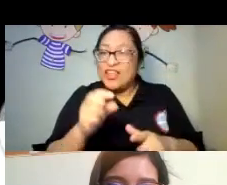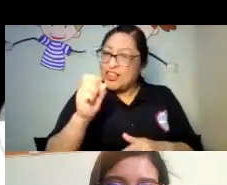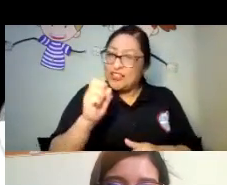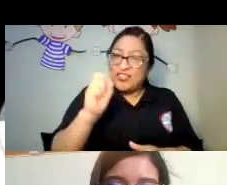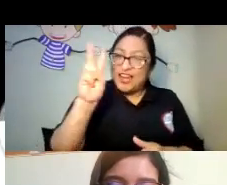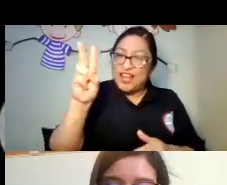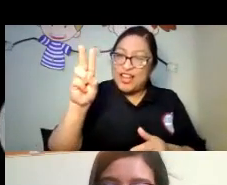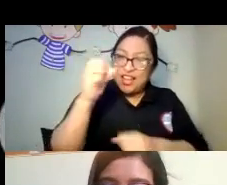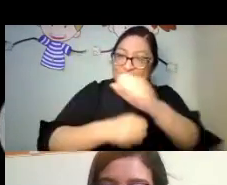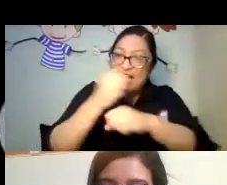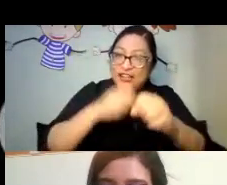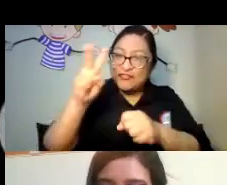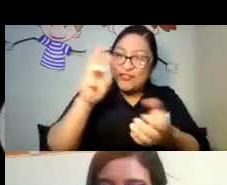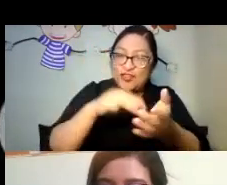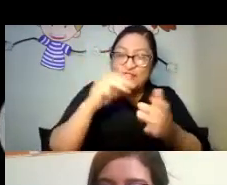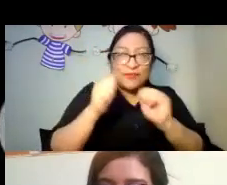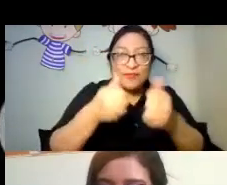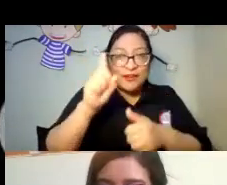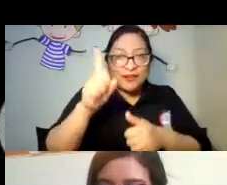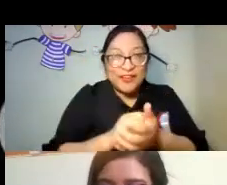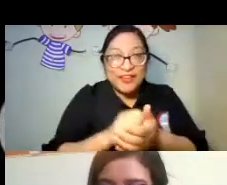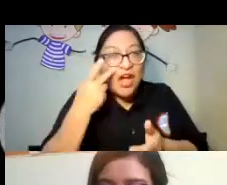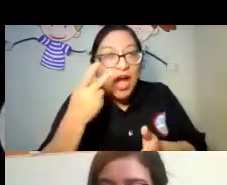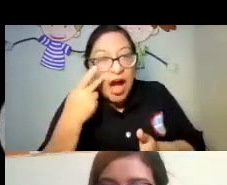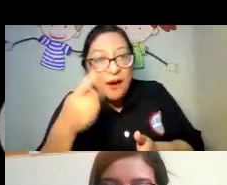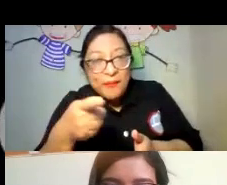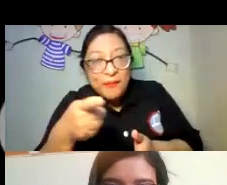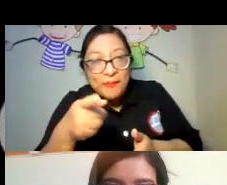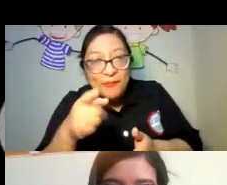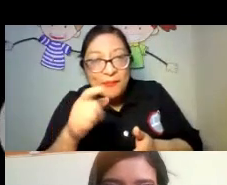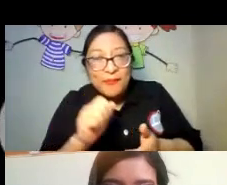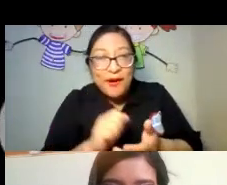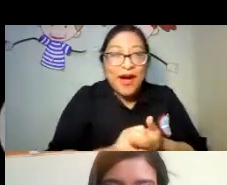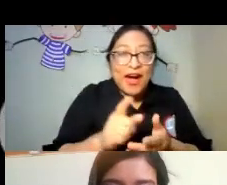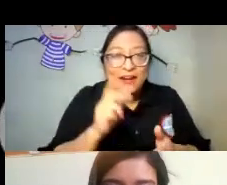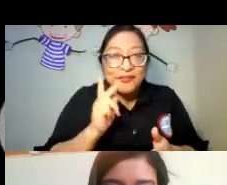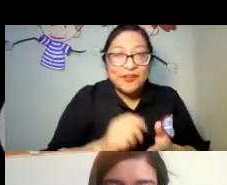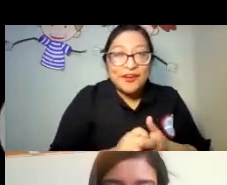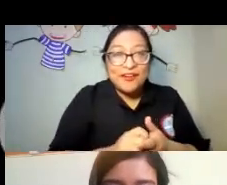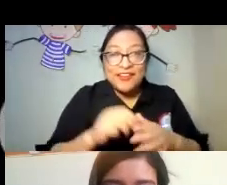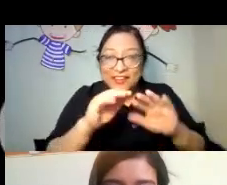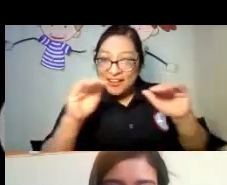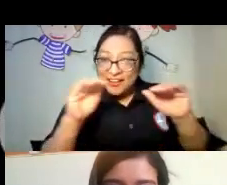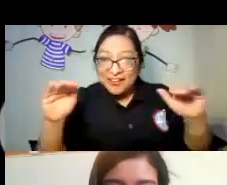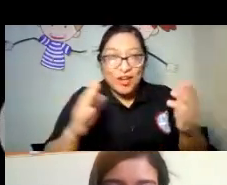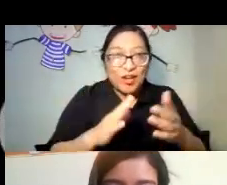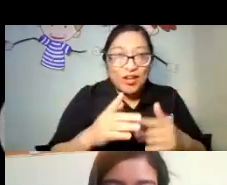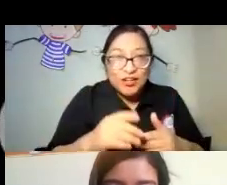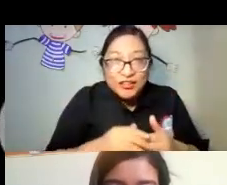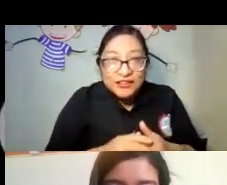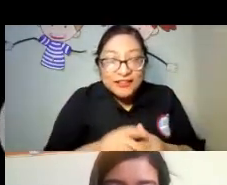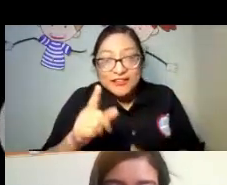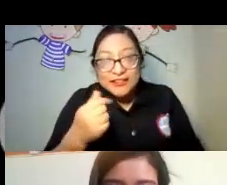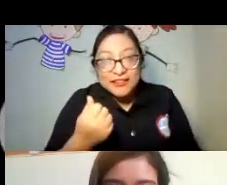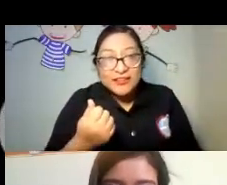2021. Aparece la fotografía de una niña portando con tijeras. Artículos 1, discapacidad